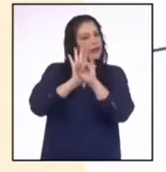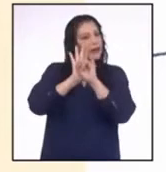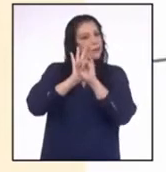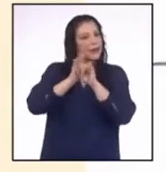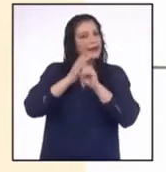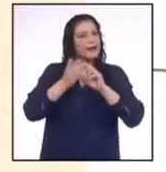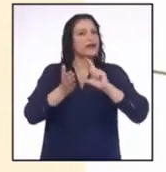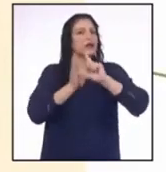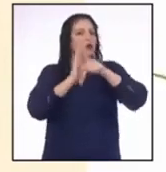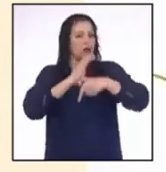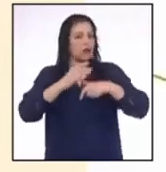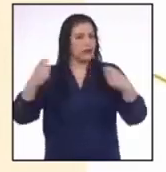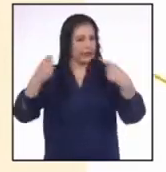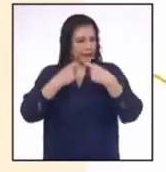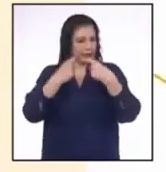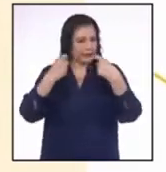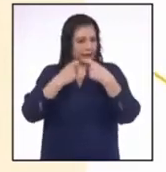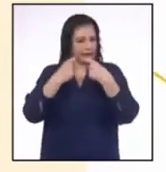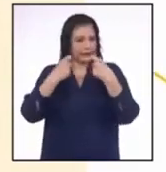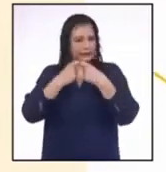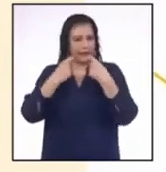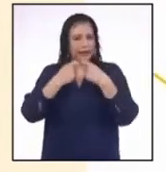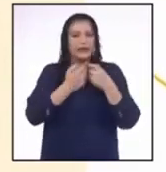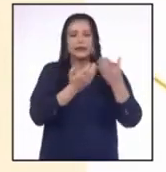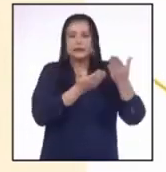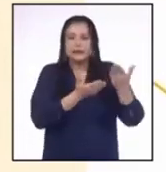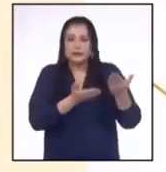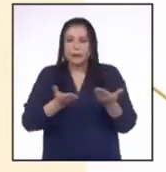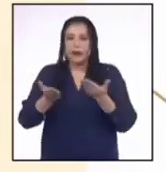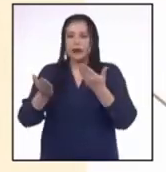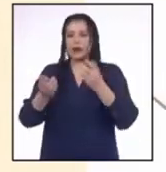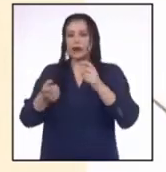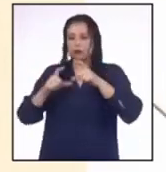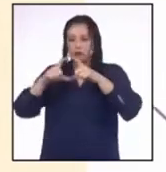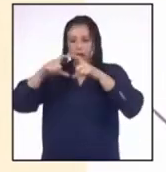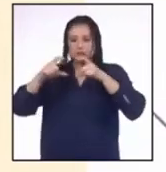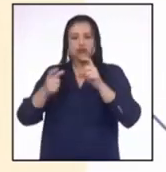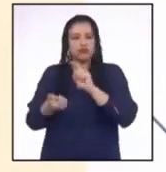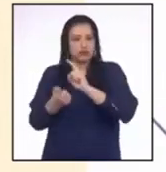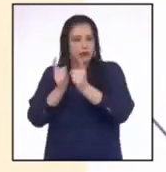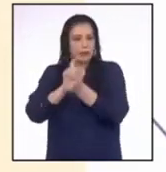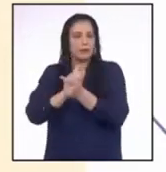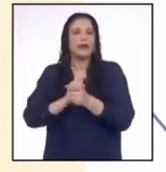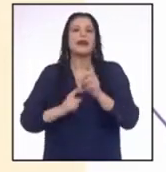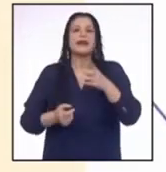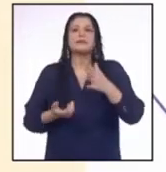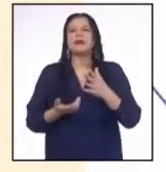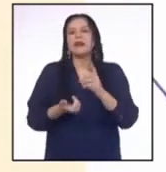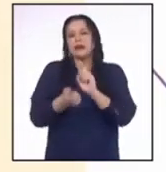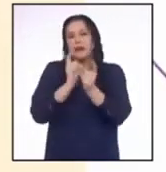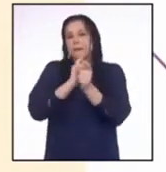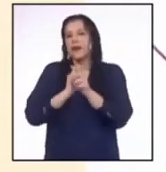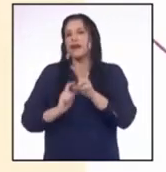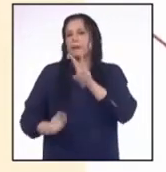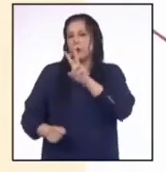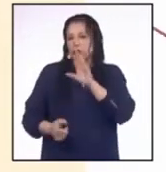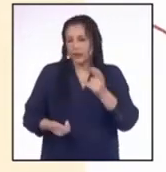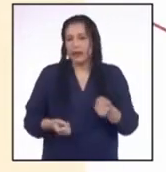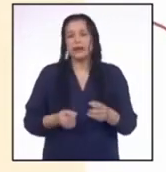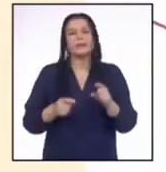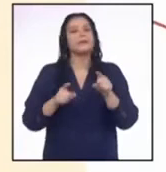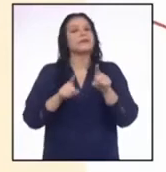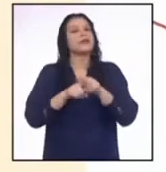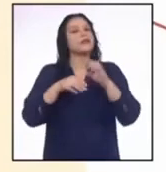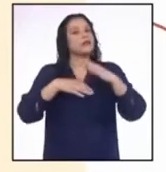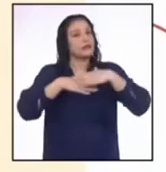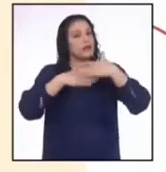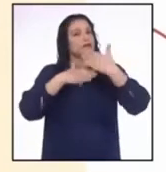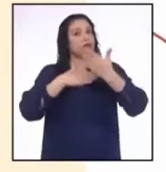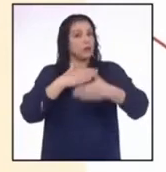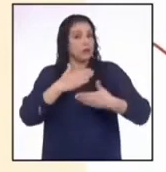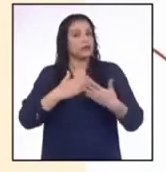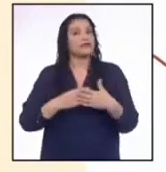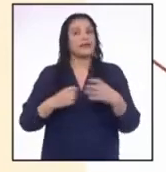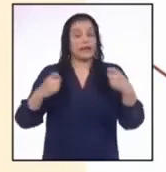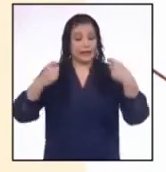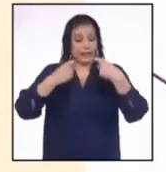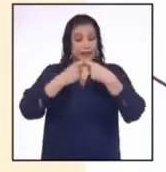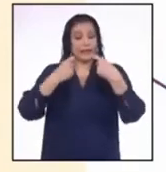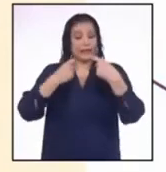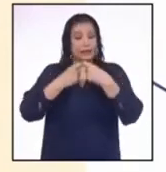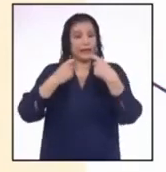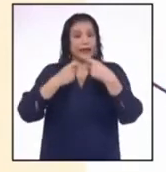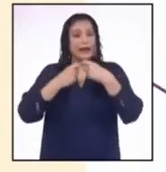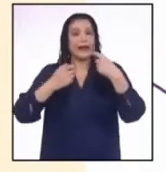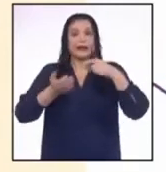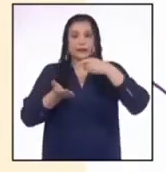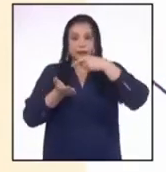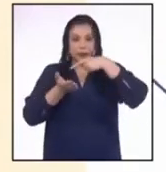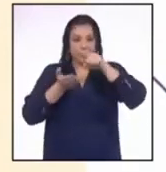la electricidad se dirige a un transformador. Es para variar su voltaje. Después, la energía eléctrica es transmitida